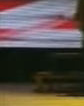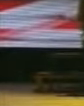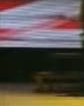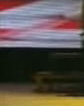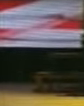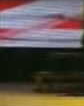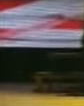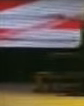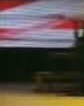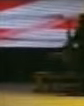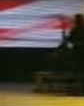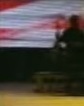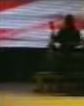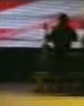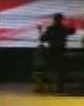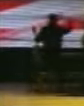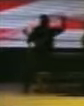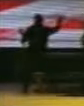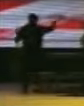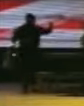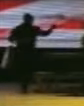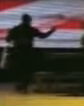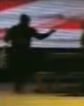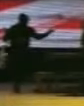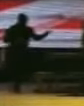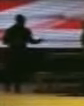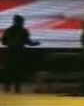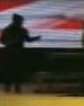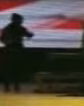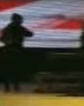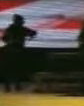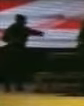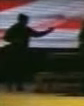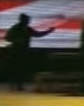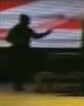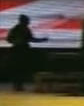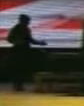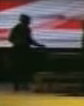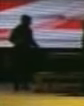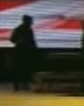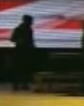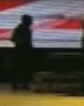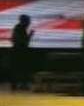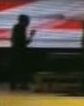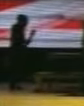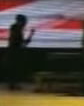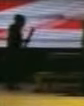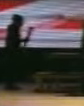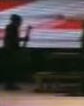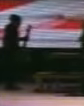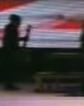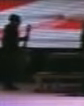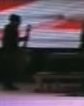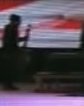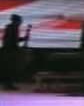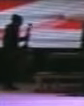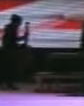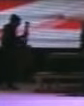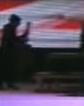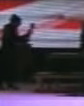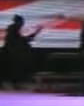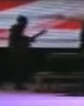ese disfraz estupendo, por otro lado, y que sigue la línea que habitualmente es la que ha decidido